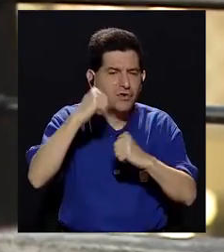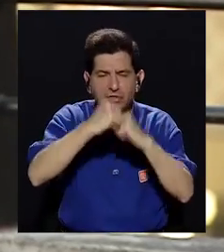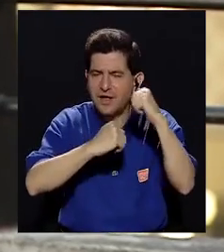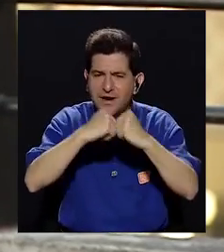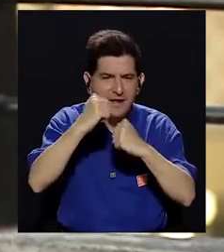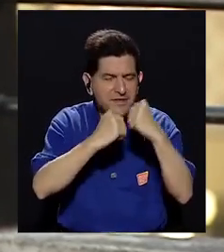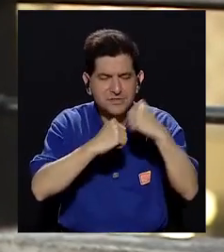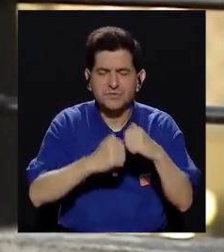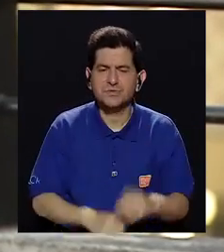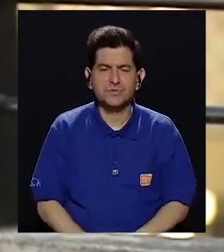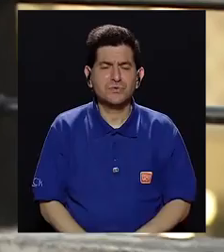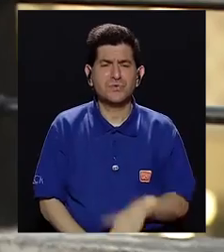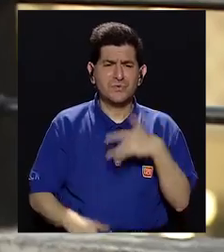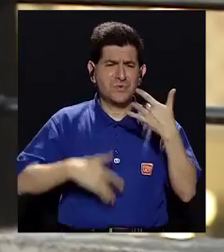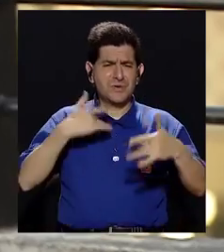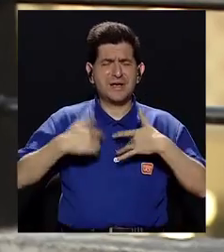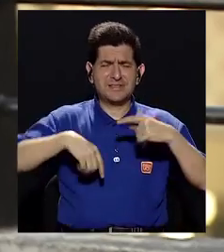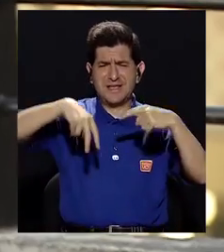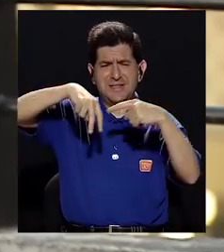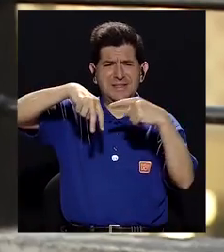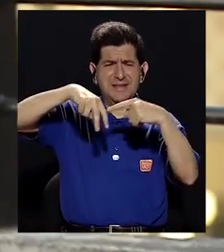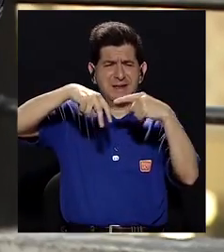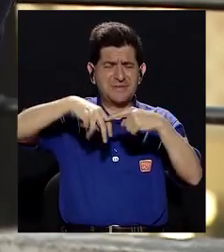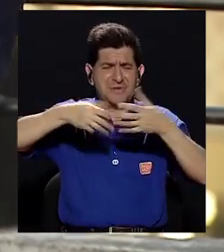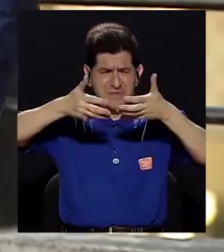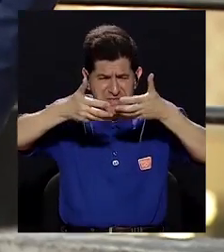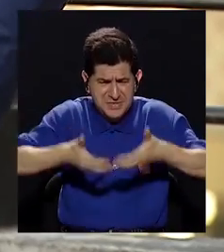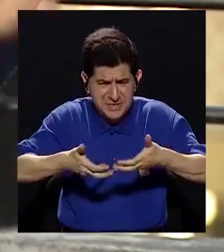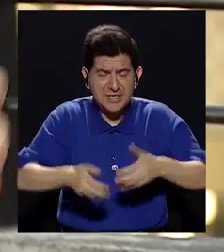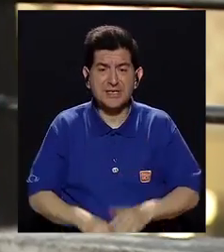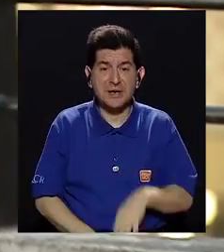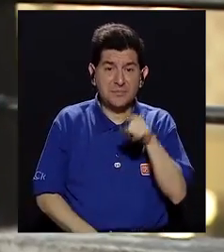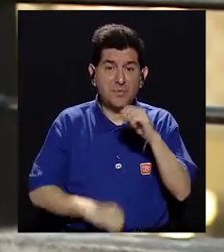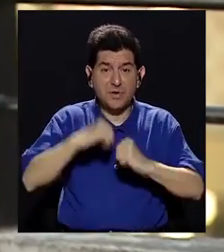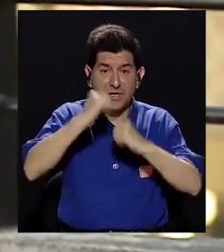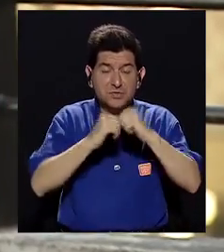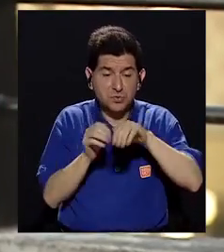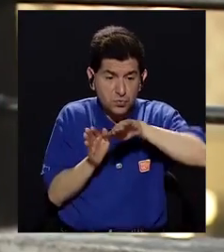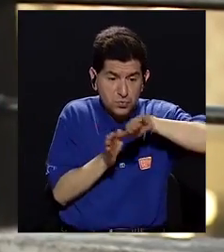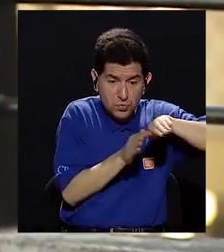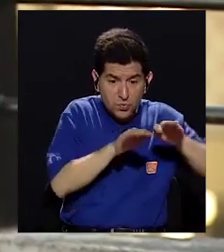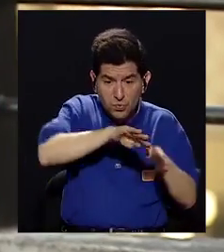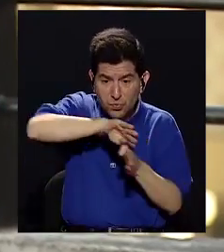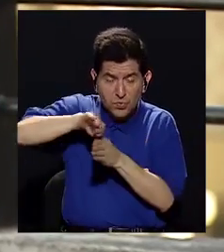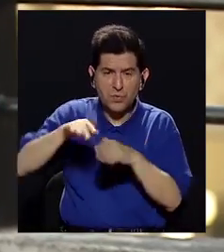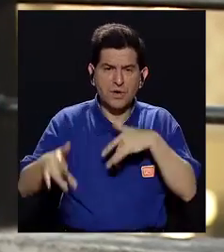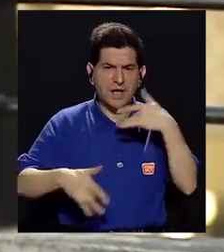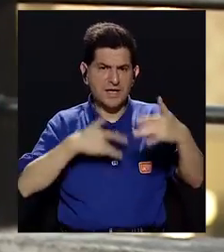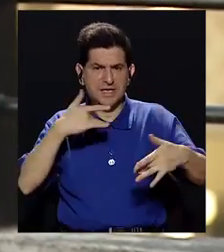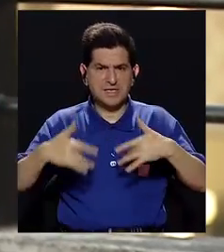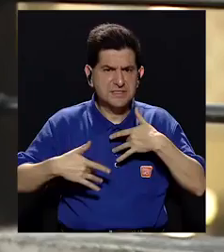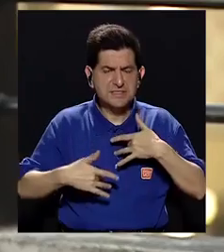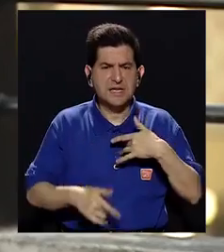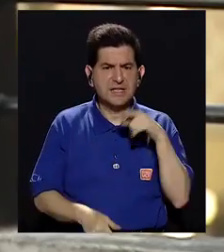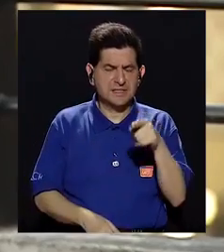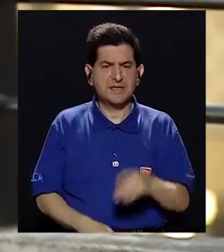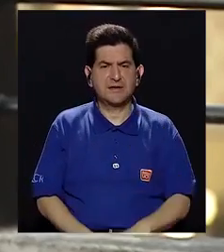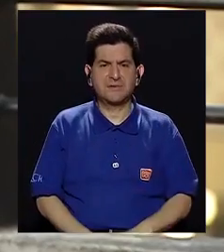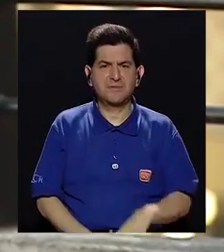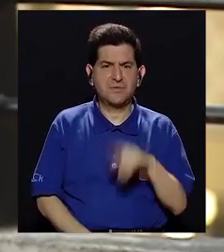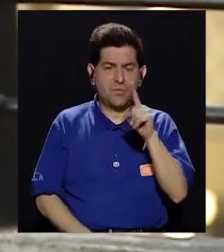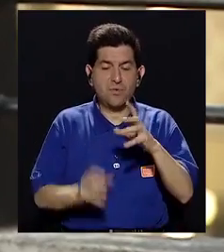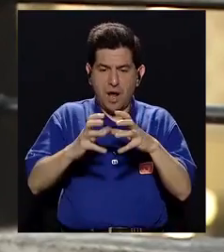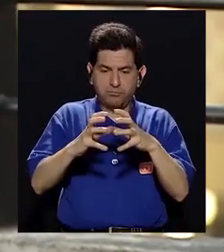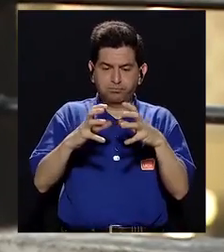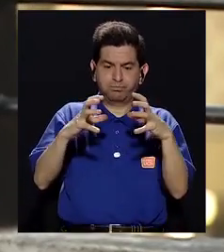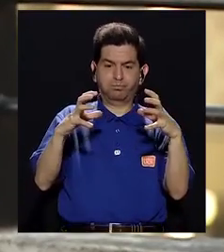el músculo, se les carga la rodilla, la sienten más cargada porque hay una estructura que va desplazando. Y entonces la gente siente que se le hace una, así